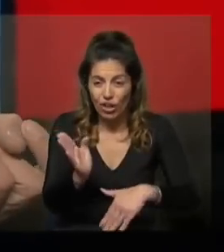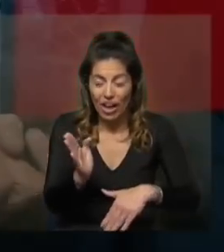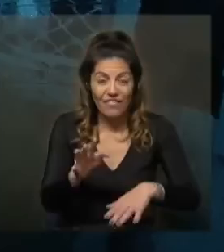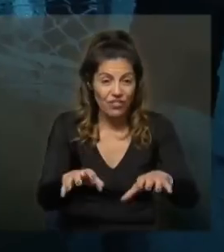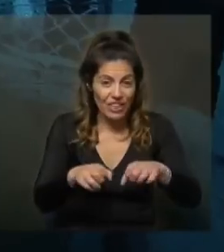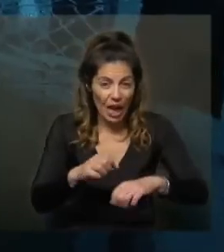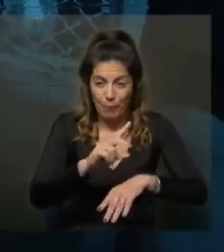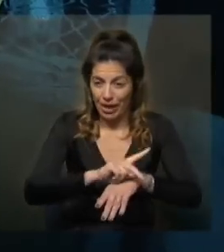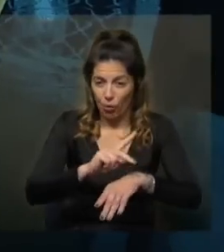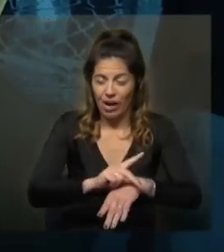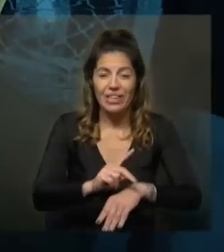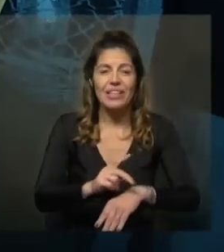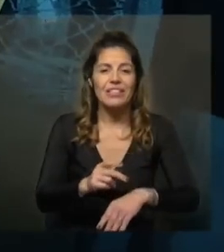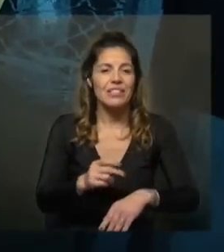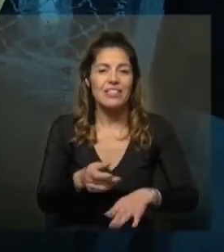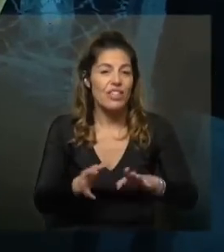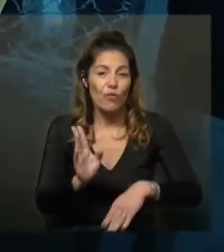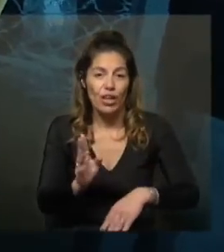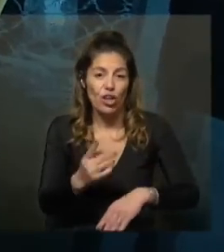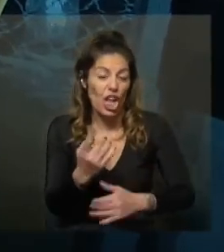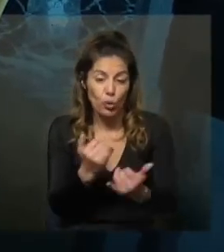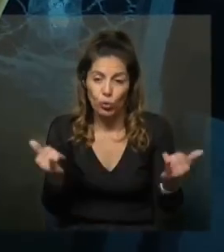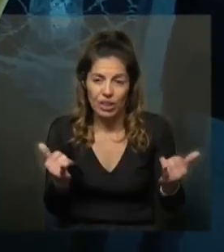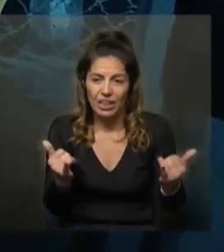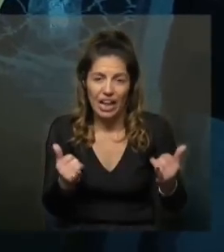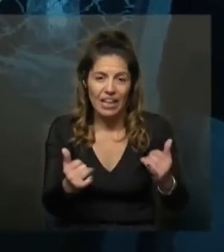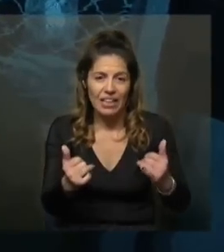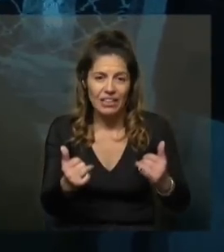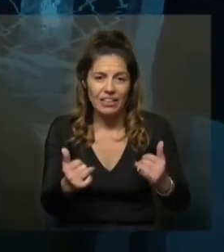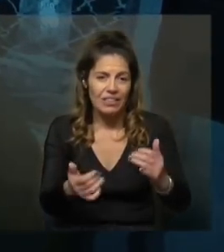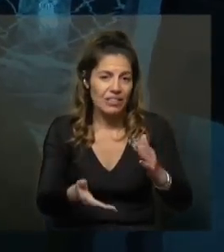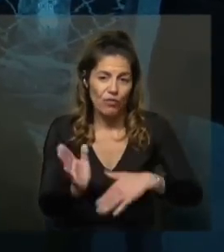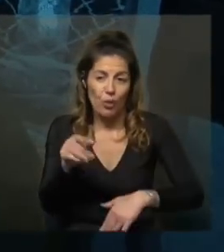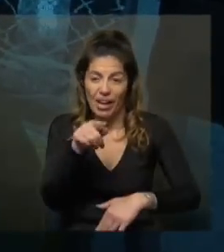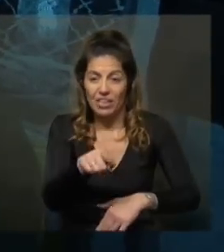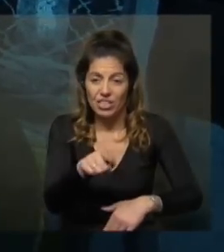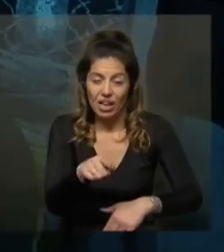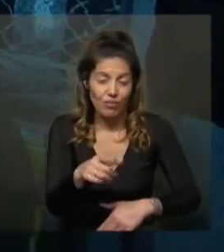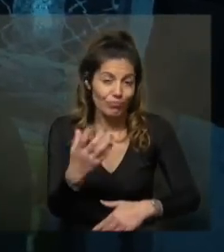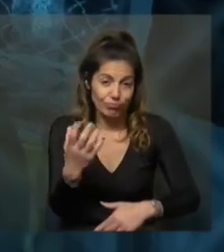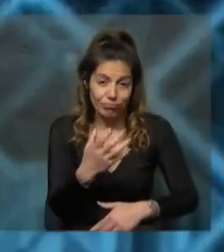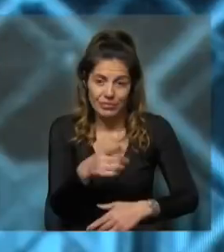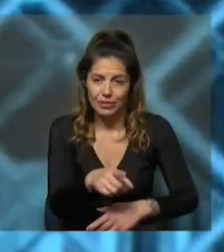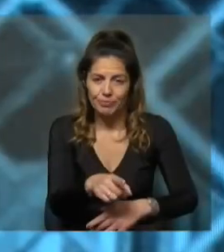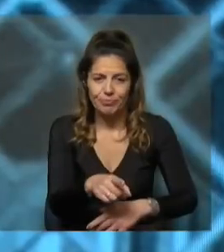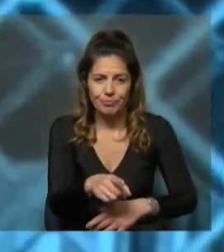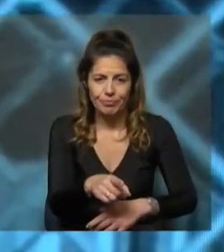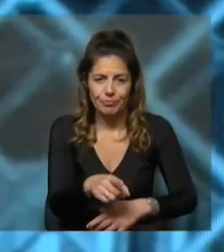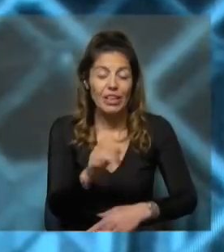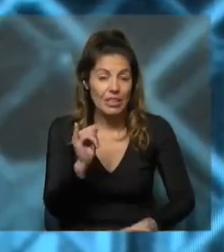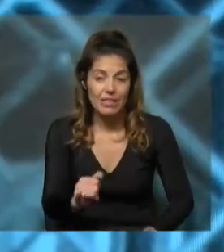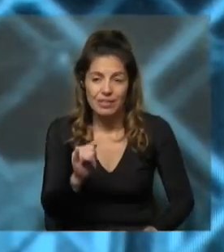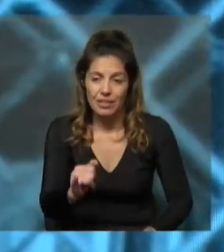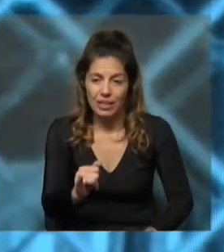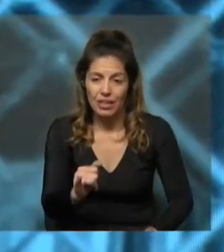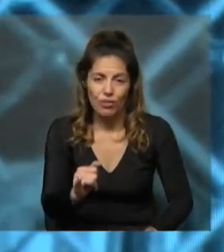claro se fueron en 24 horas prácticamente salieron de Guatemala pero este sí